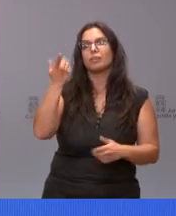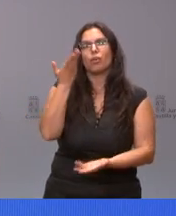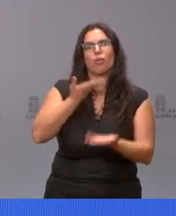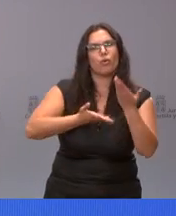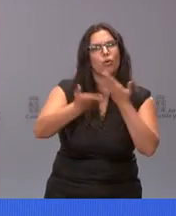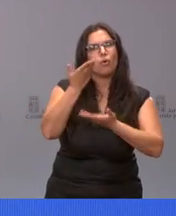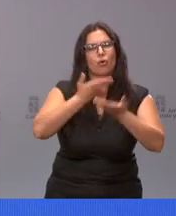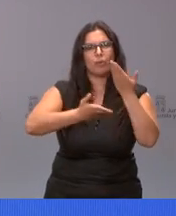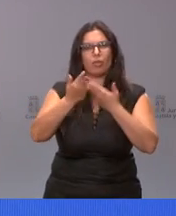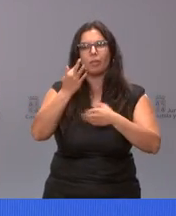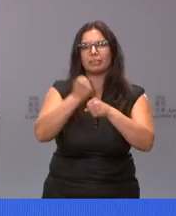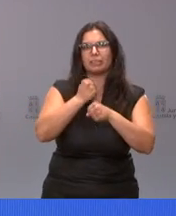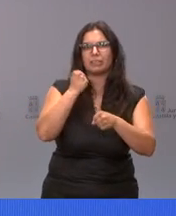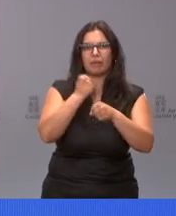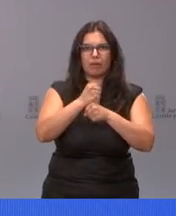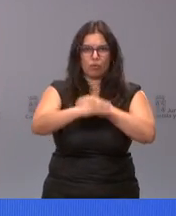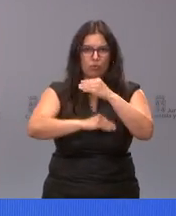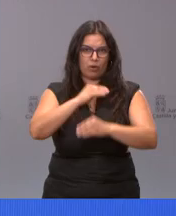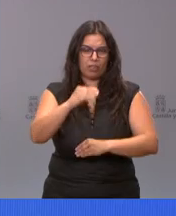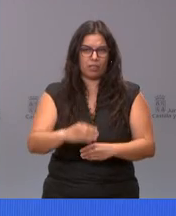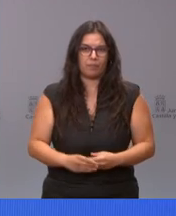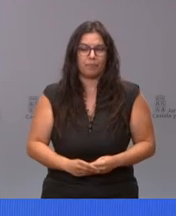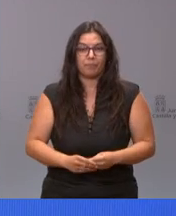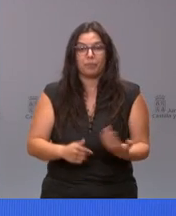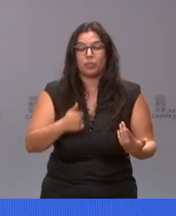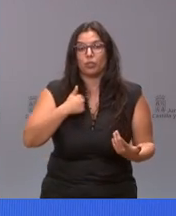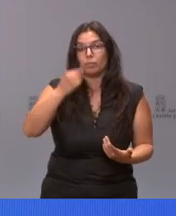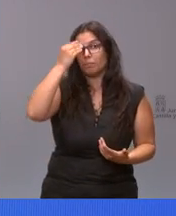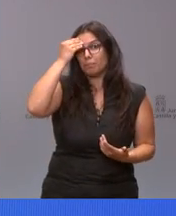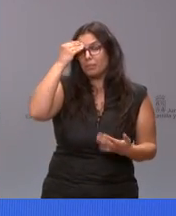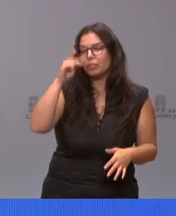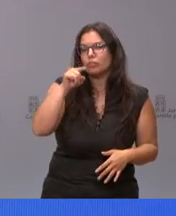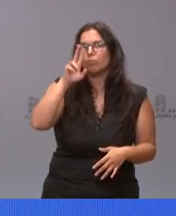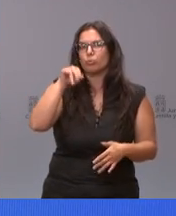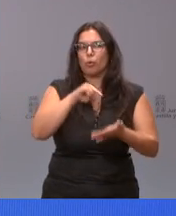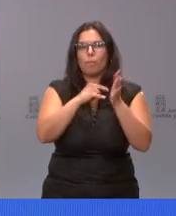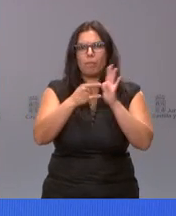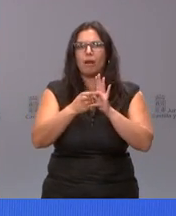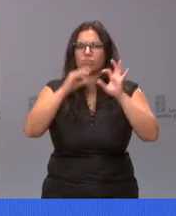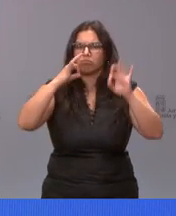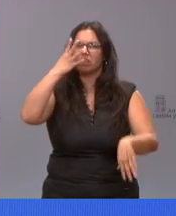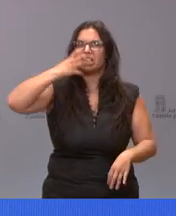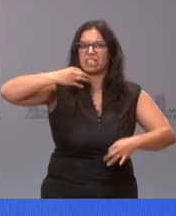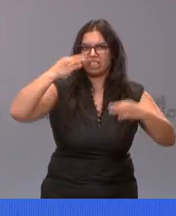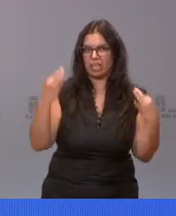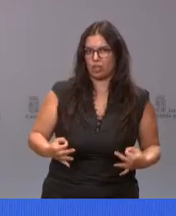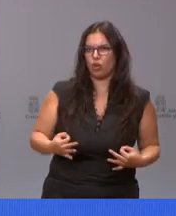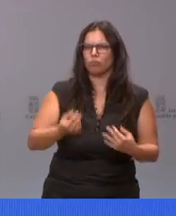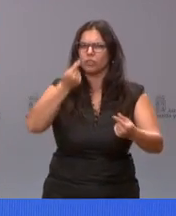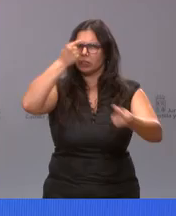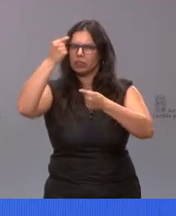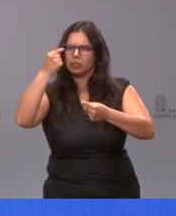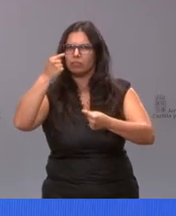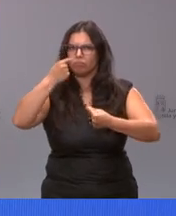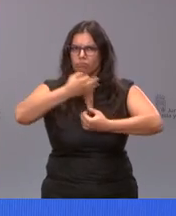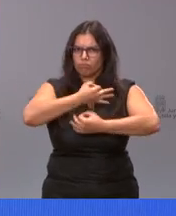colaboración y el trabajo desarrollado. Creo que es un plan serio, que es un plan riguroso, que es un